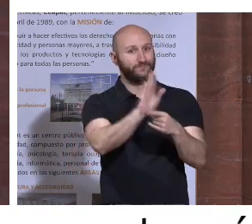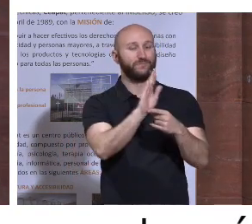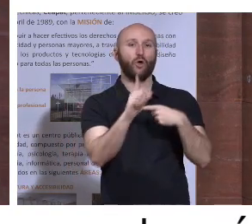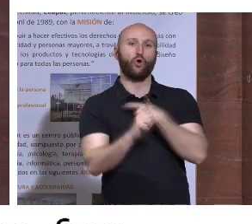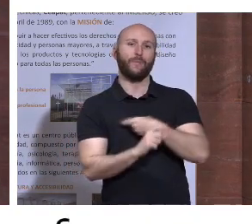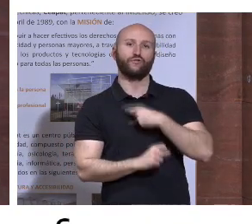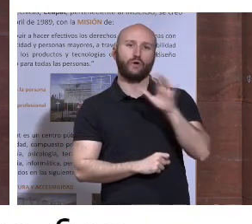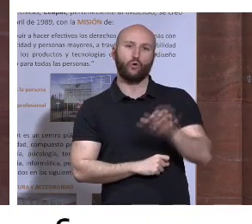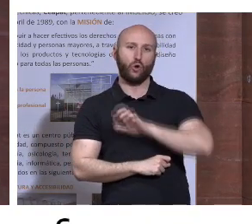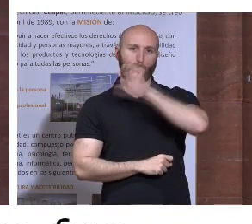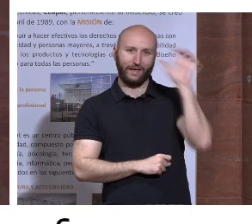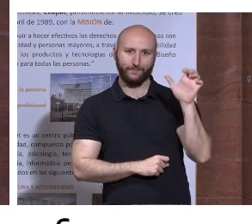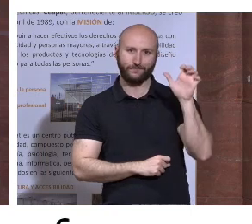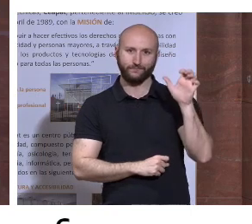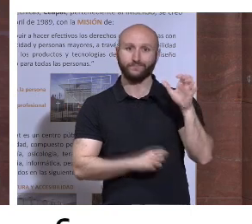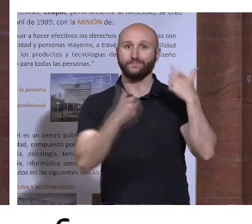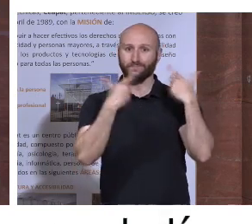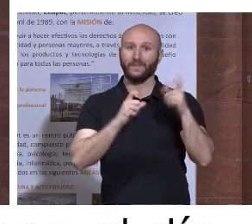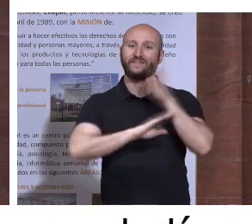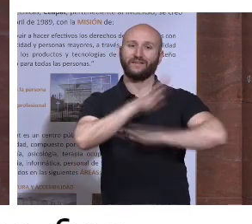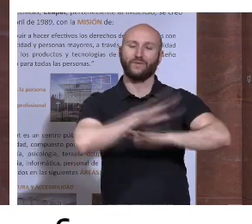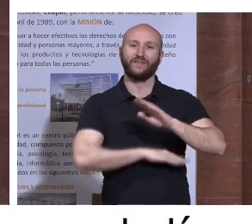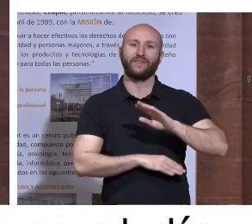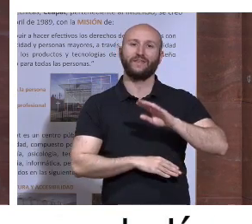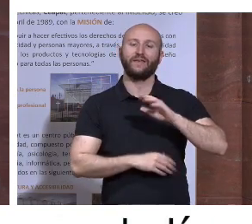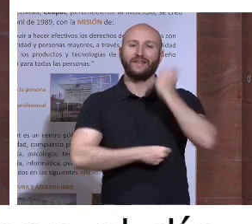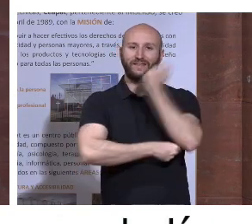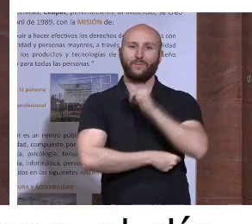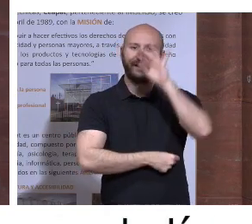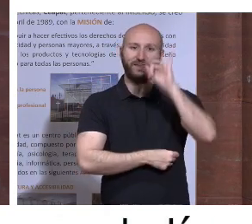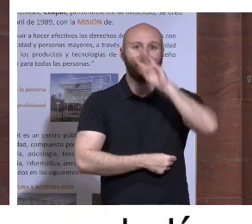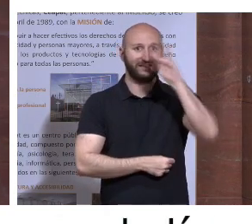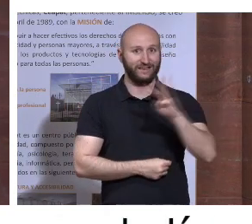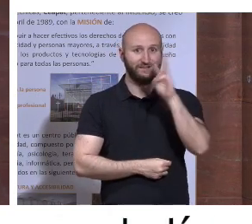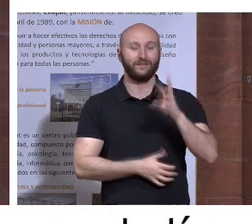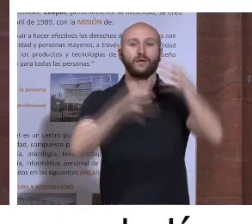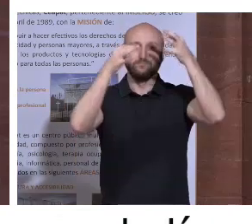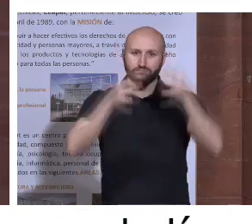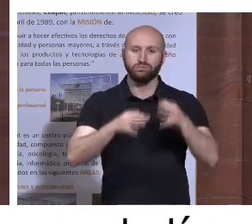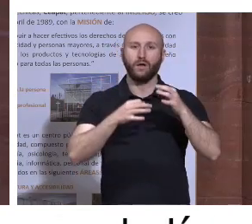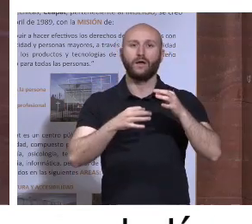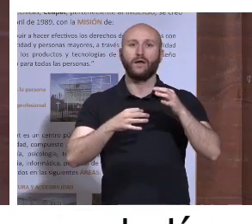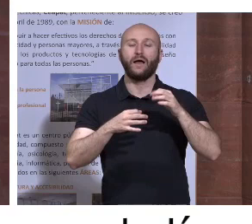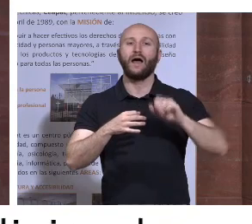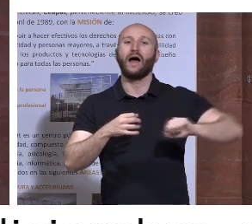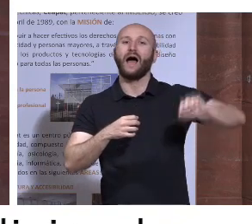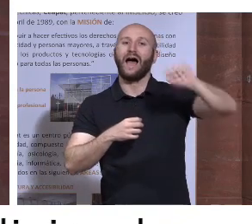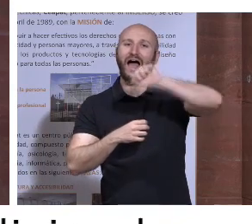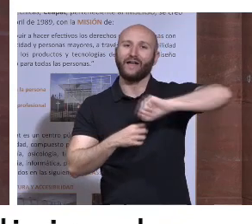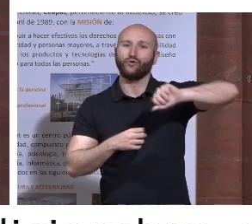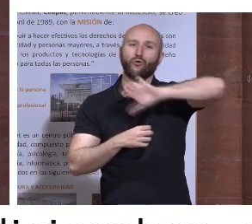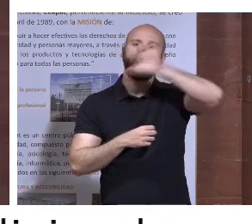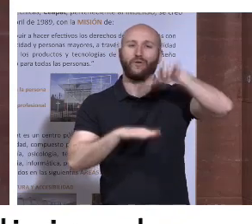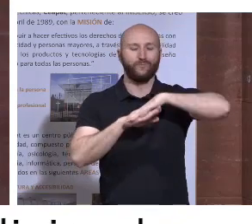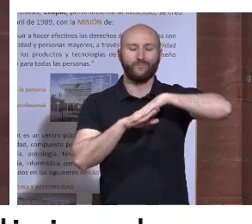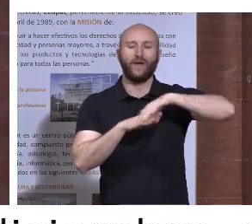Comisión Europea el Día de la Discapacidad, el 3 de diciembre, y fue presentado el Año Europeo de la Discapacidad, el